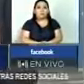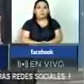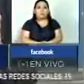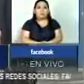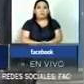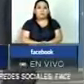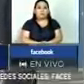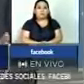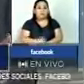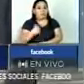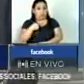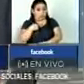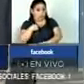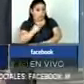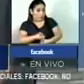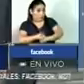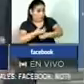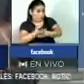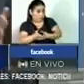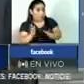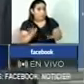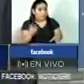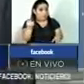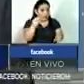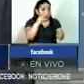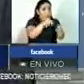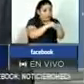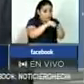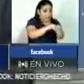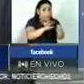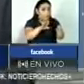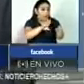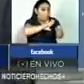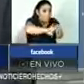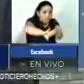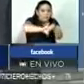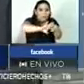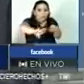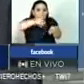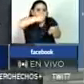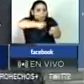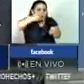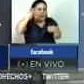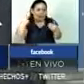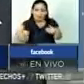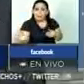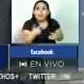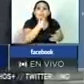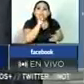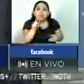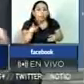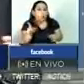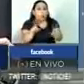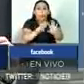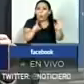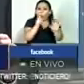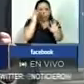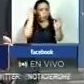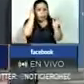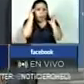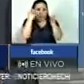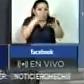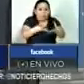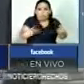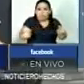Quiero resaltar que el dinero para seguir pagando pensiones a los ya pensionados no está en riesgo.